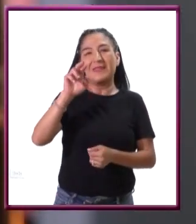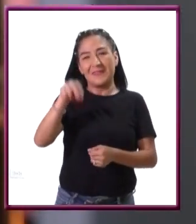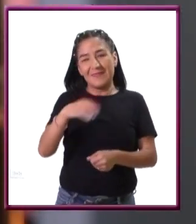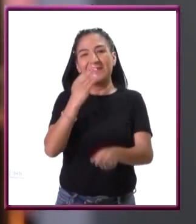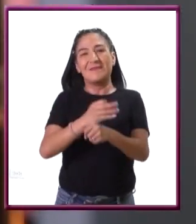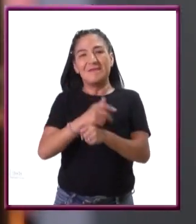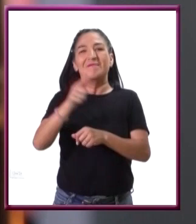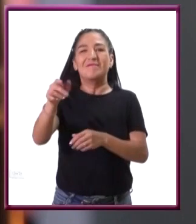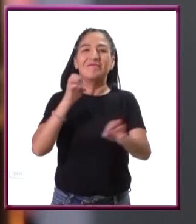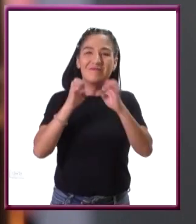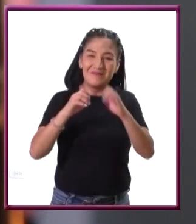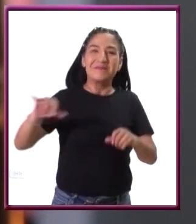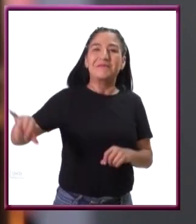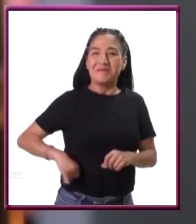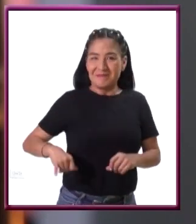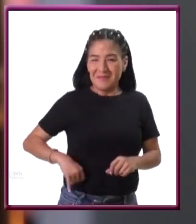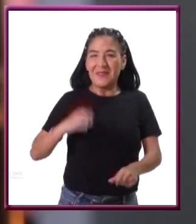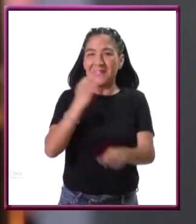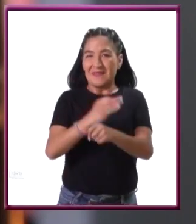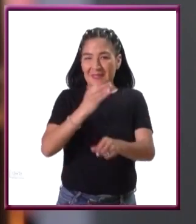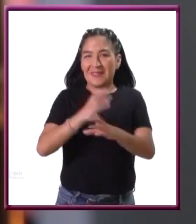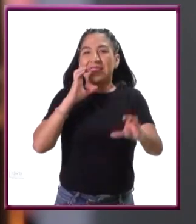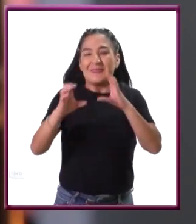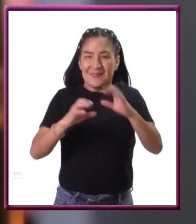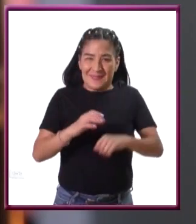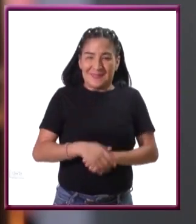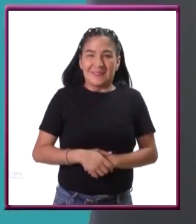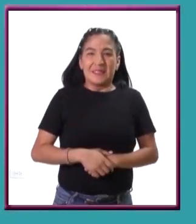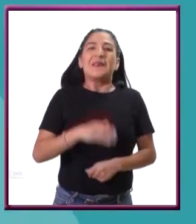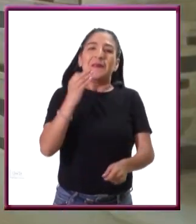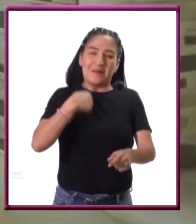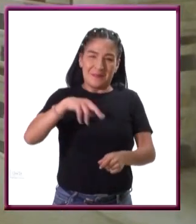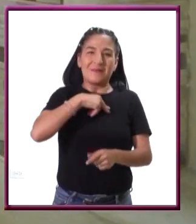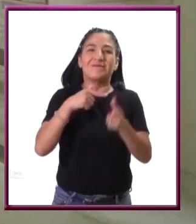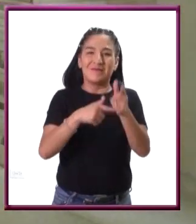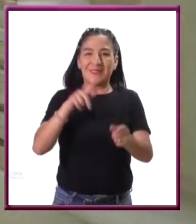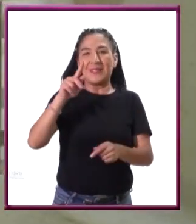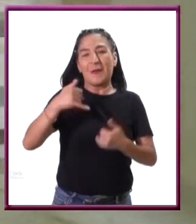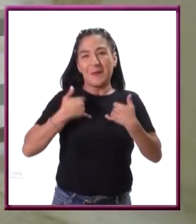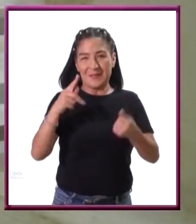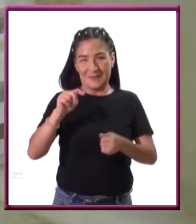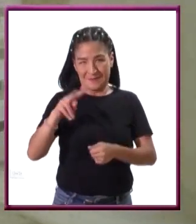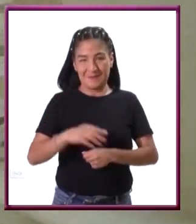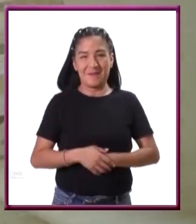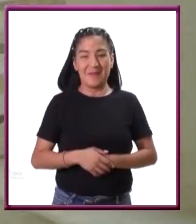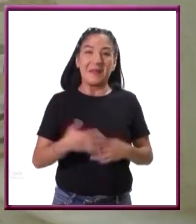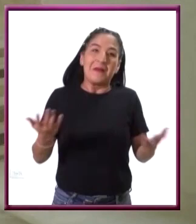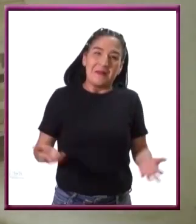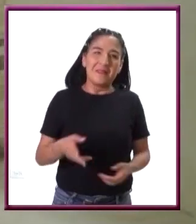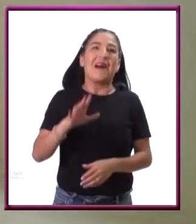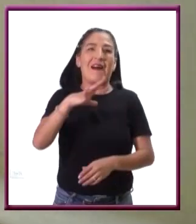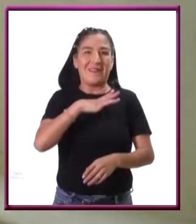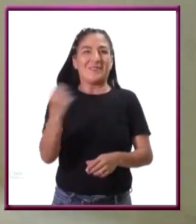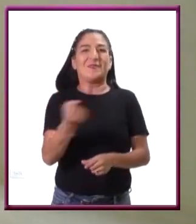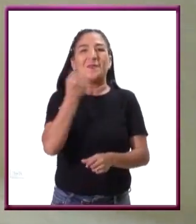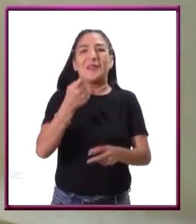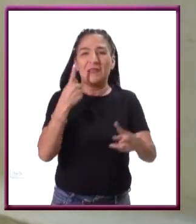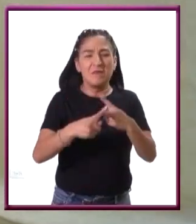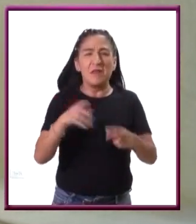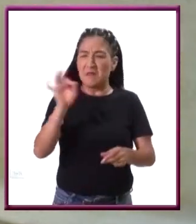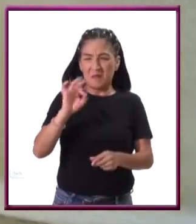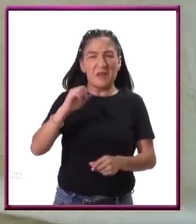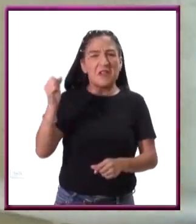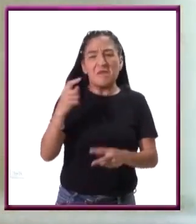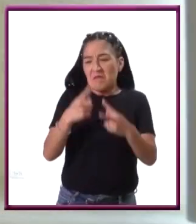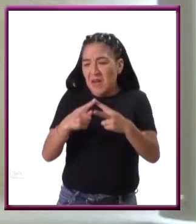interesante esta conversación y nosotros continuamos en Jóvenes en TV. Menos mal que tenemos las matemáticas. Si no, imagínate a los